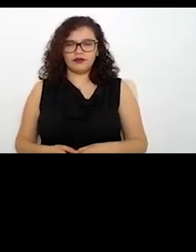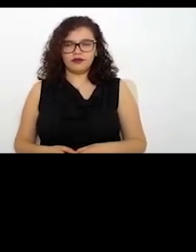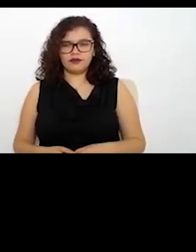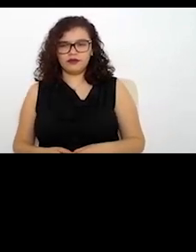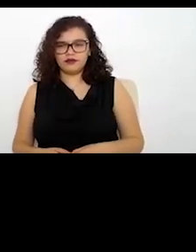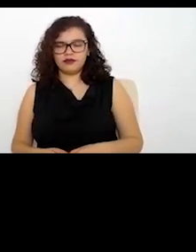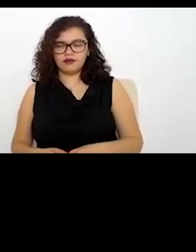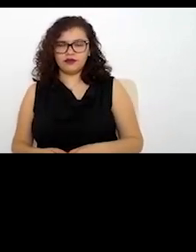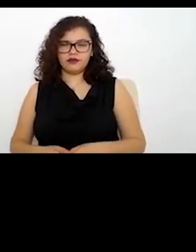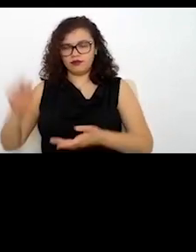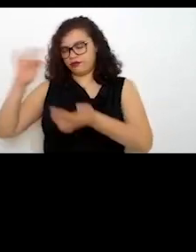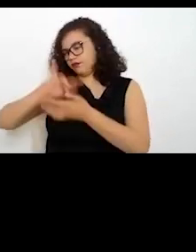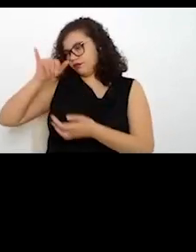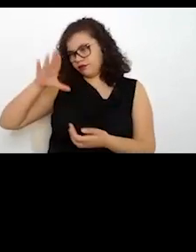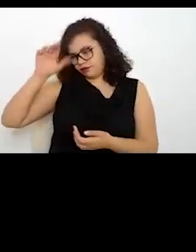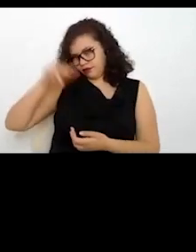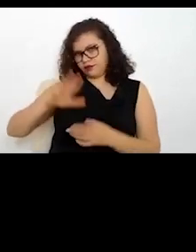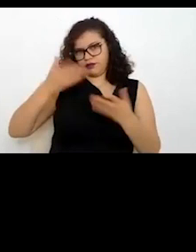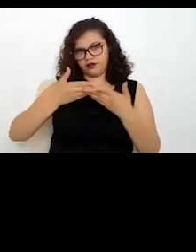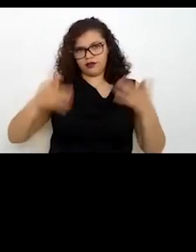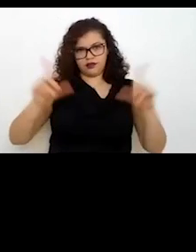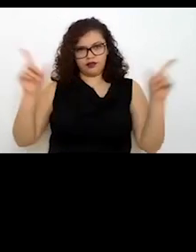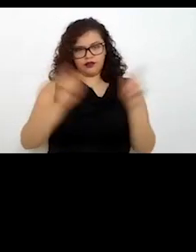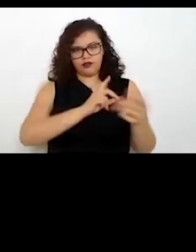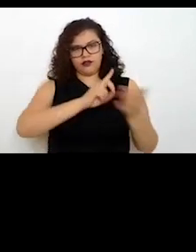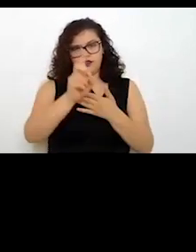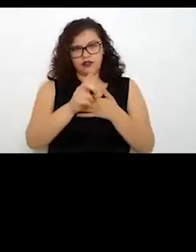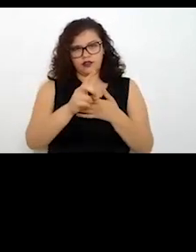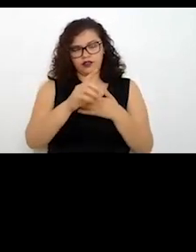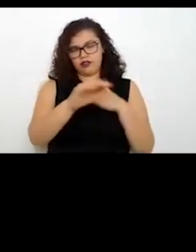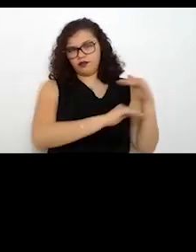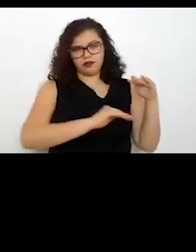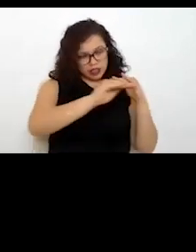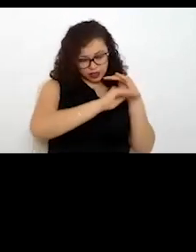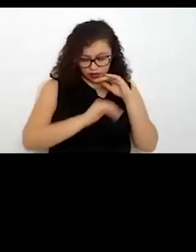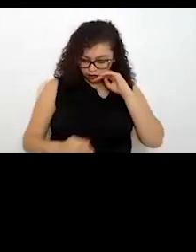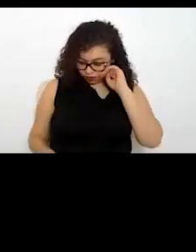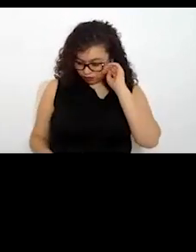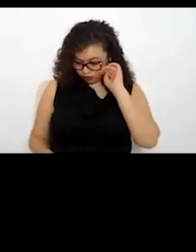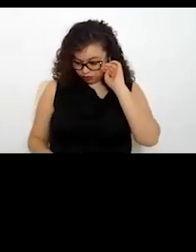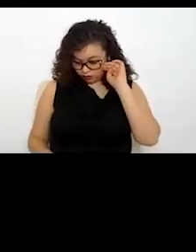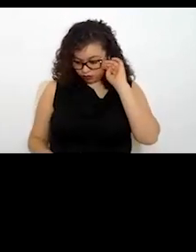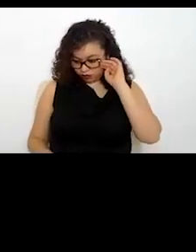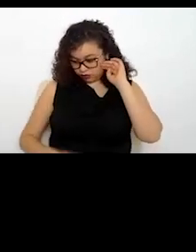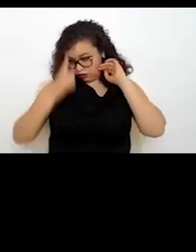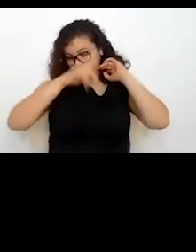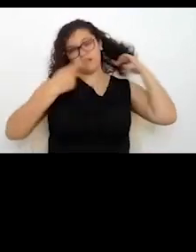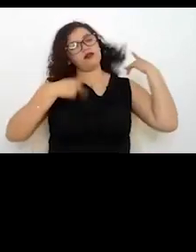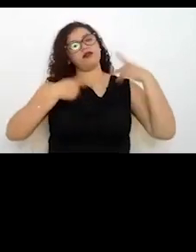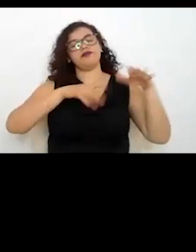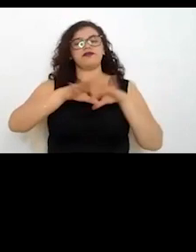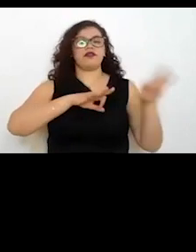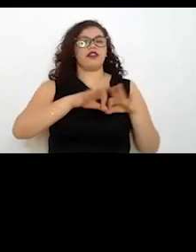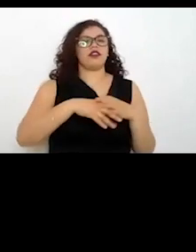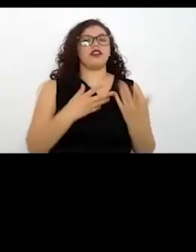Gracias, Juan. Bueno, hemos concluido con los derechos básicos que contemplamos para los trabajadores y ahora vamos a